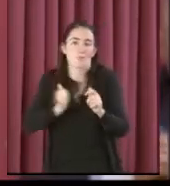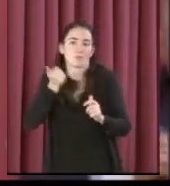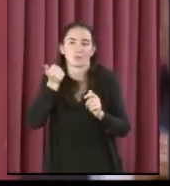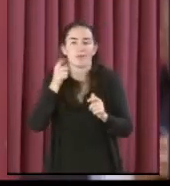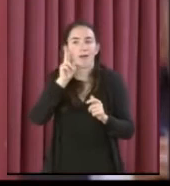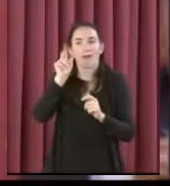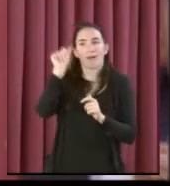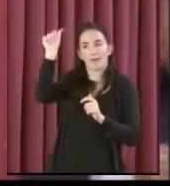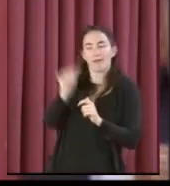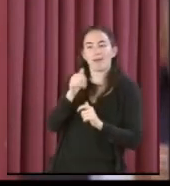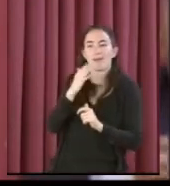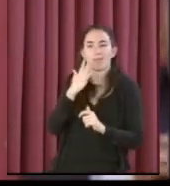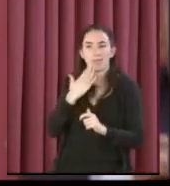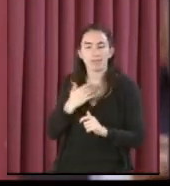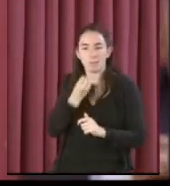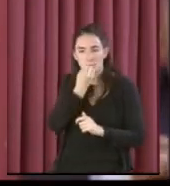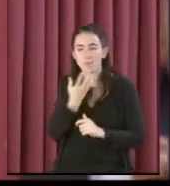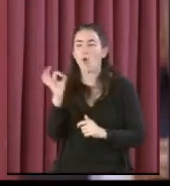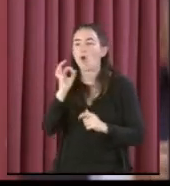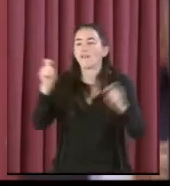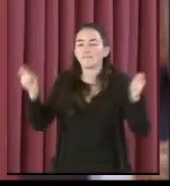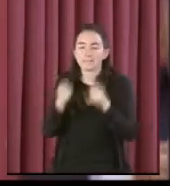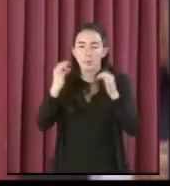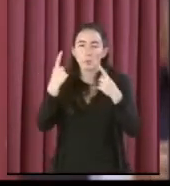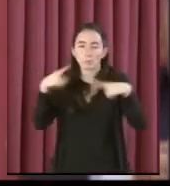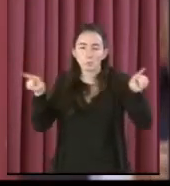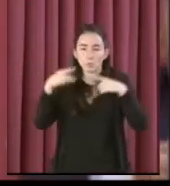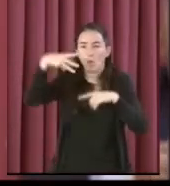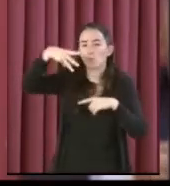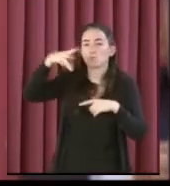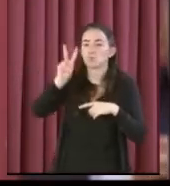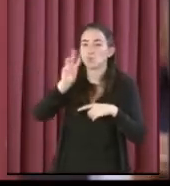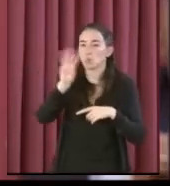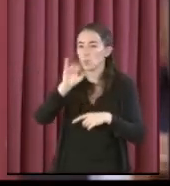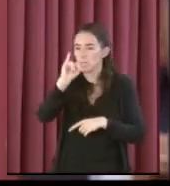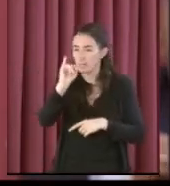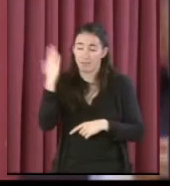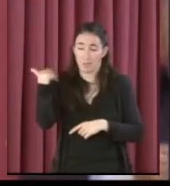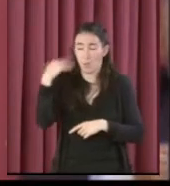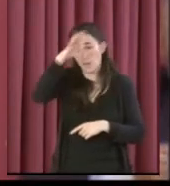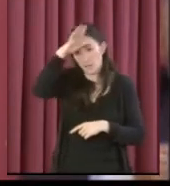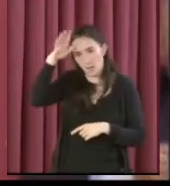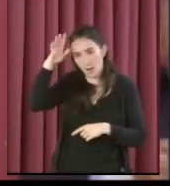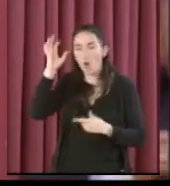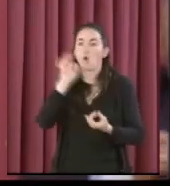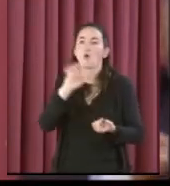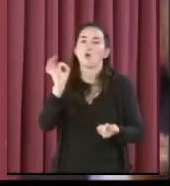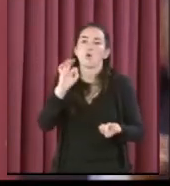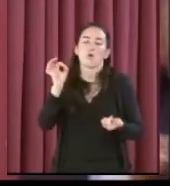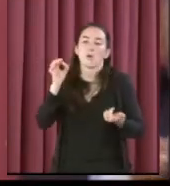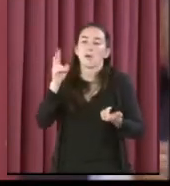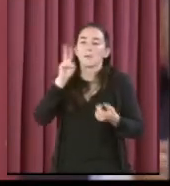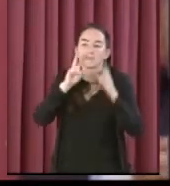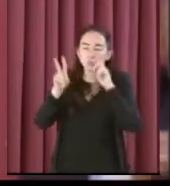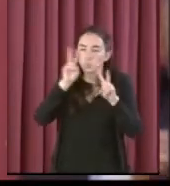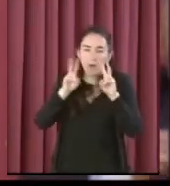el Festival de Música Mugui, que se convirtió en la gran revelación del verano, o lo visual, una singular